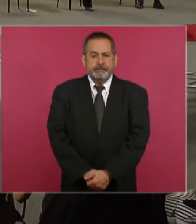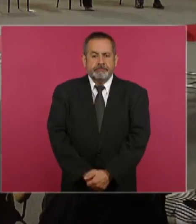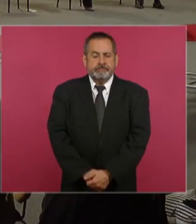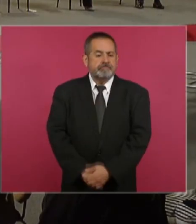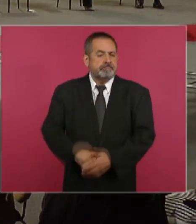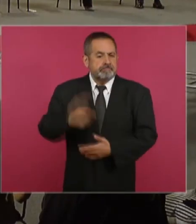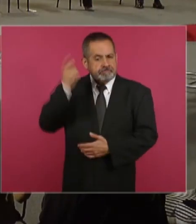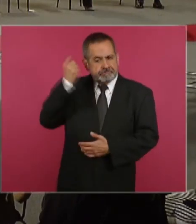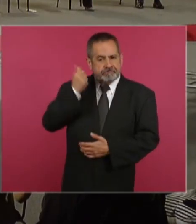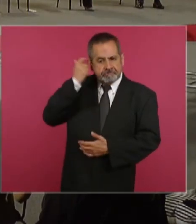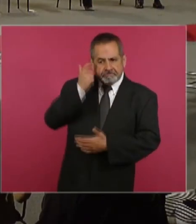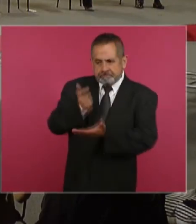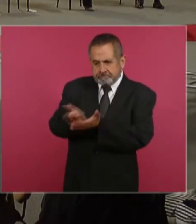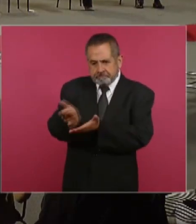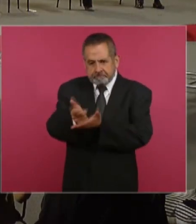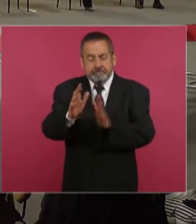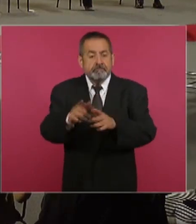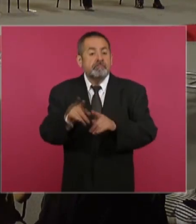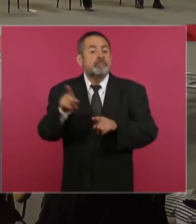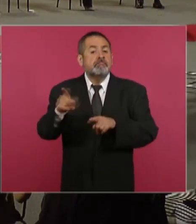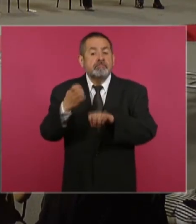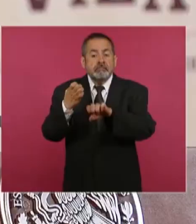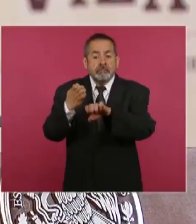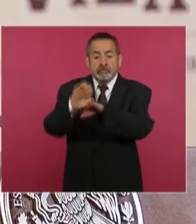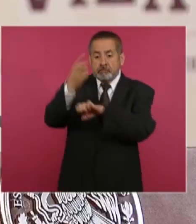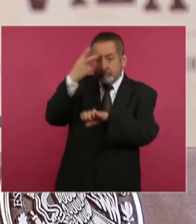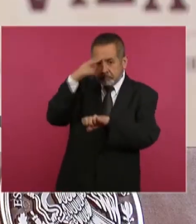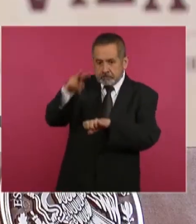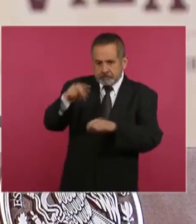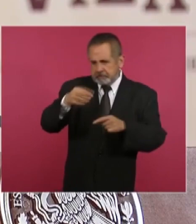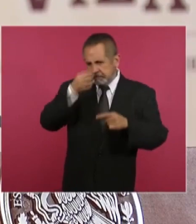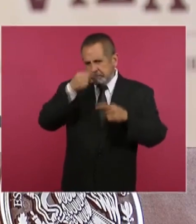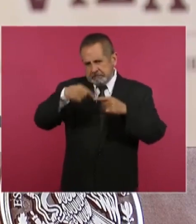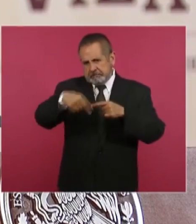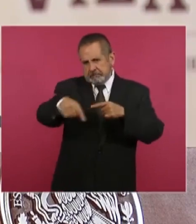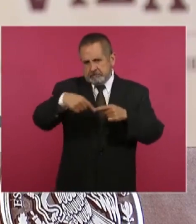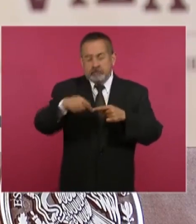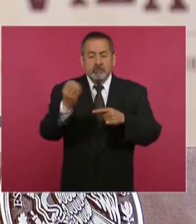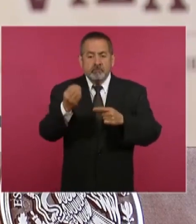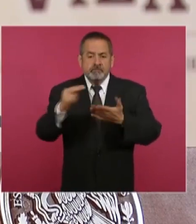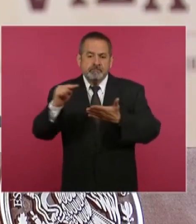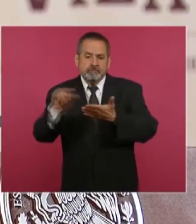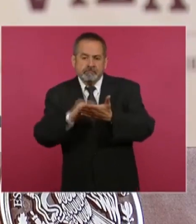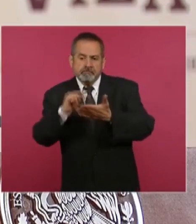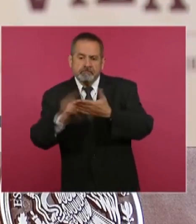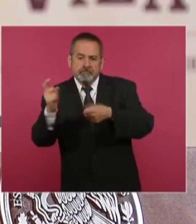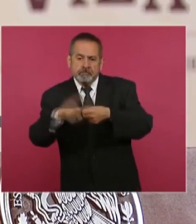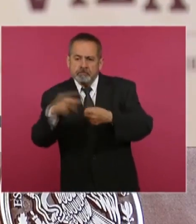universal. En el caso del Estado de México está sucediendo el registro todo este mes de octubre.